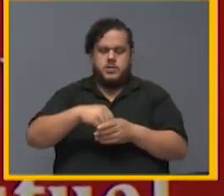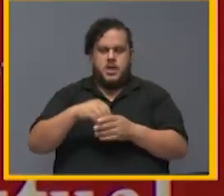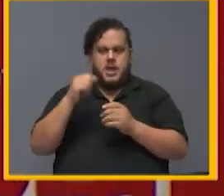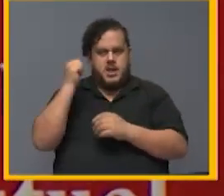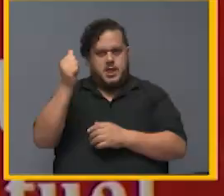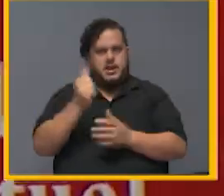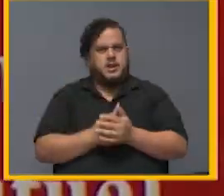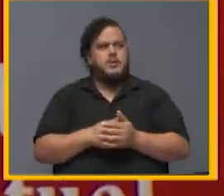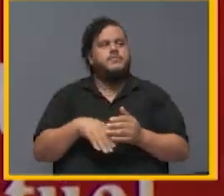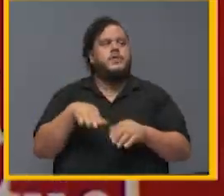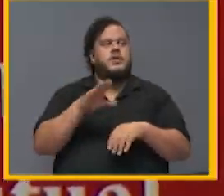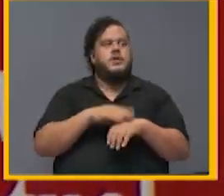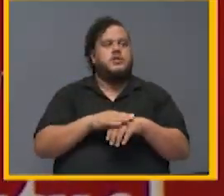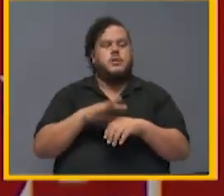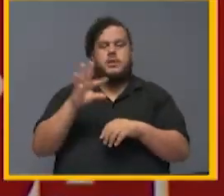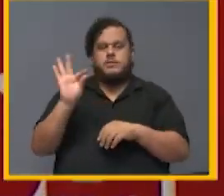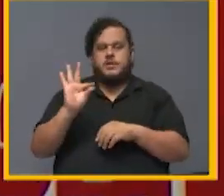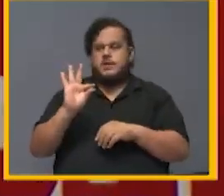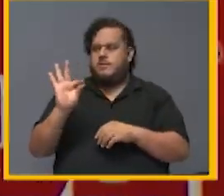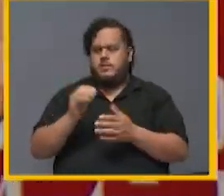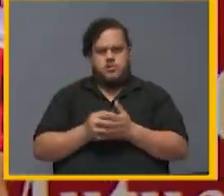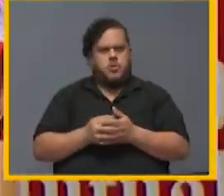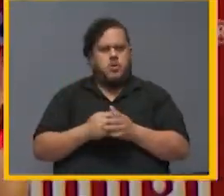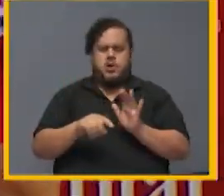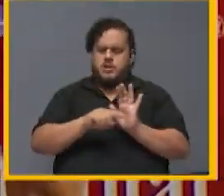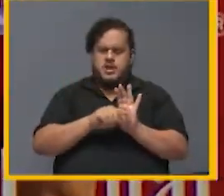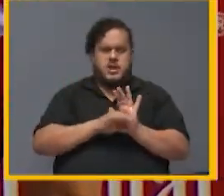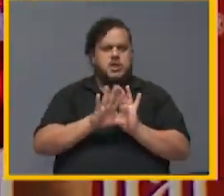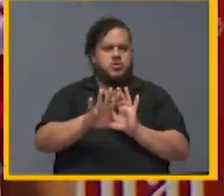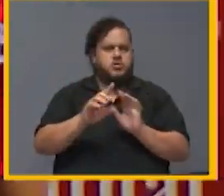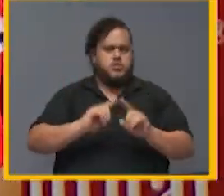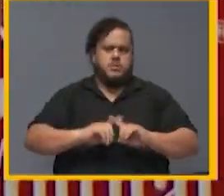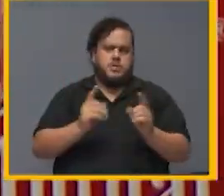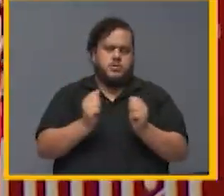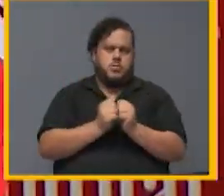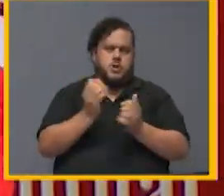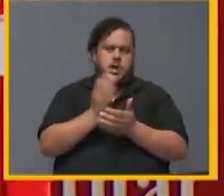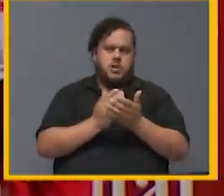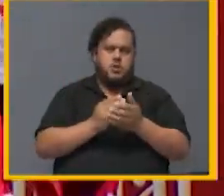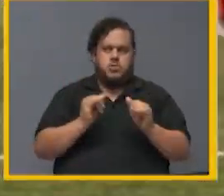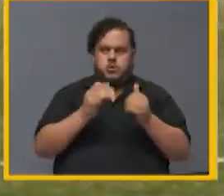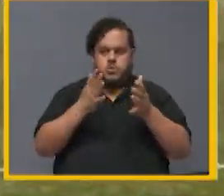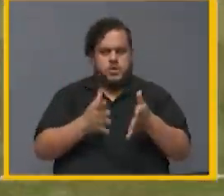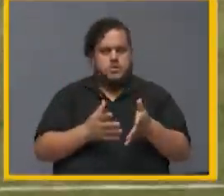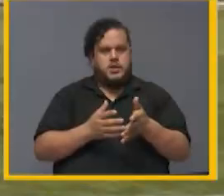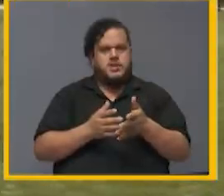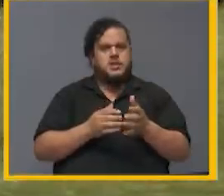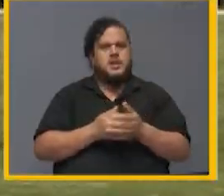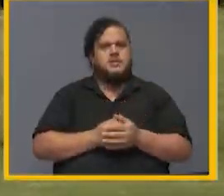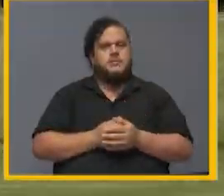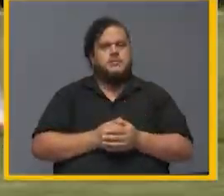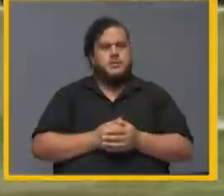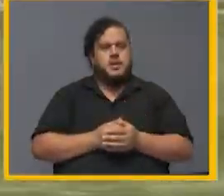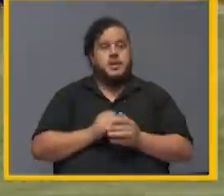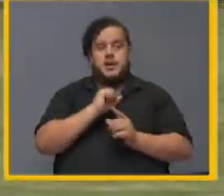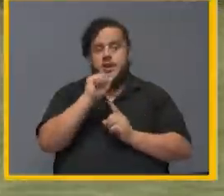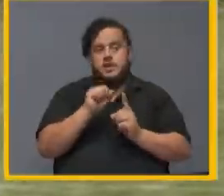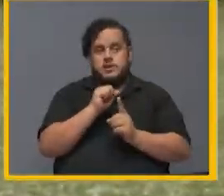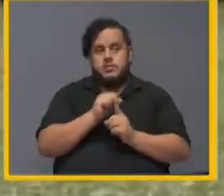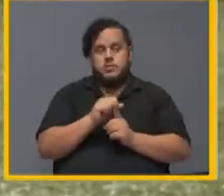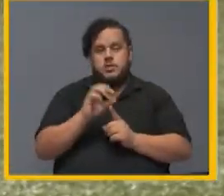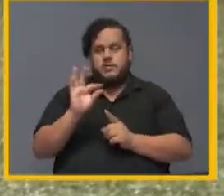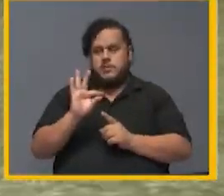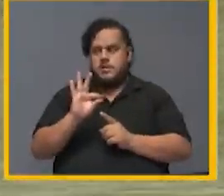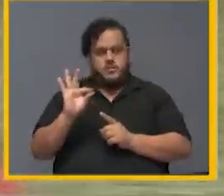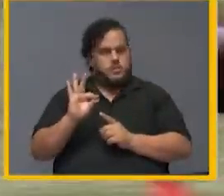En cuanto a Ferrón, siguen negando públicamente sus diferencias con algunos jugadores del camerino rojinegro. La situación de